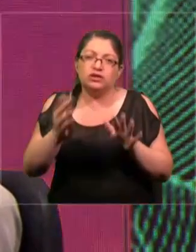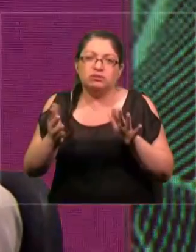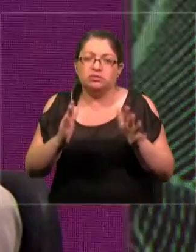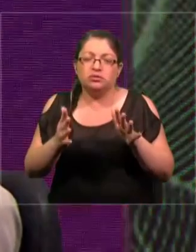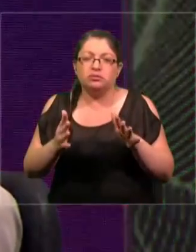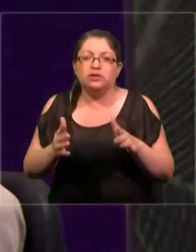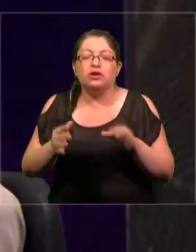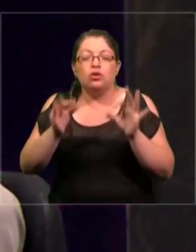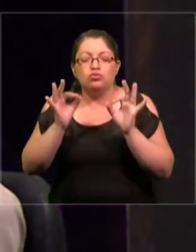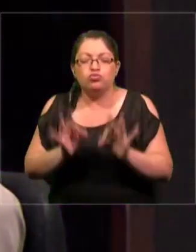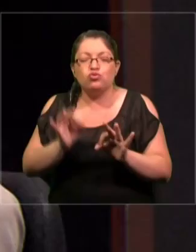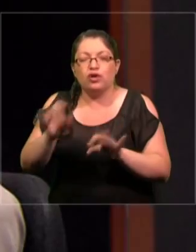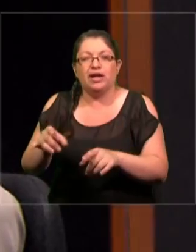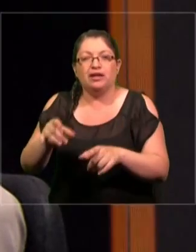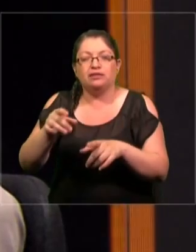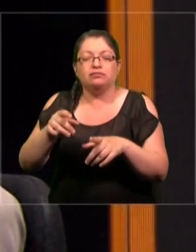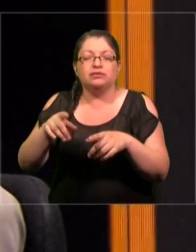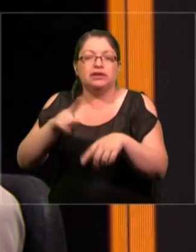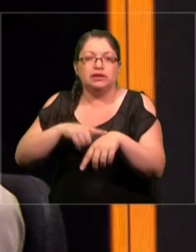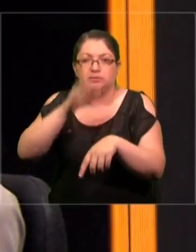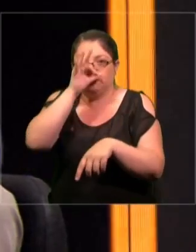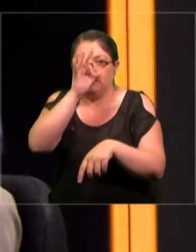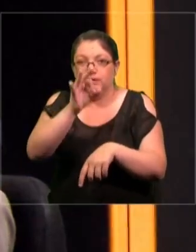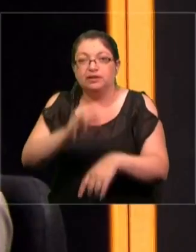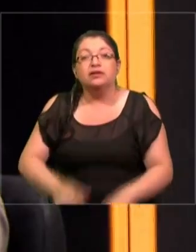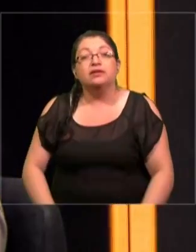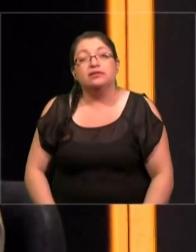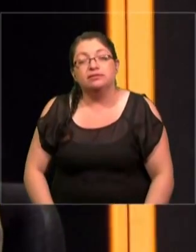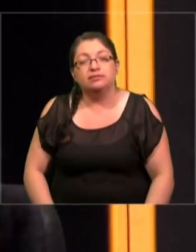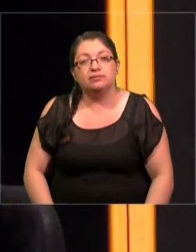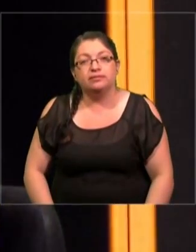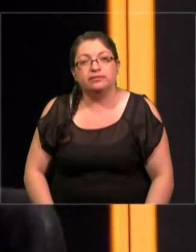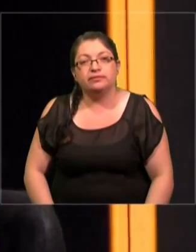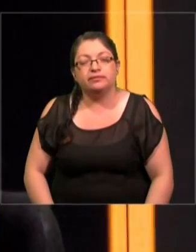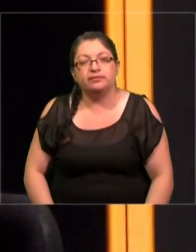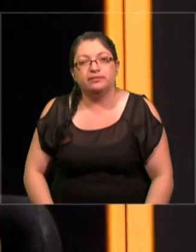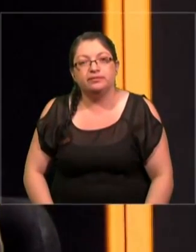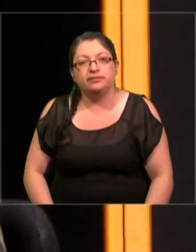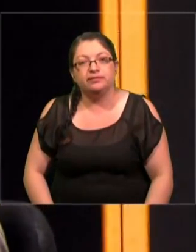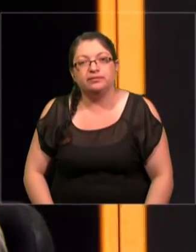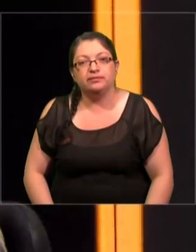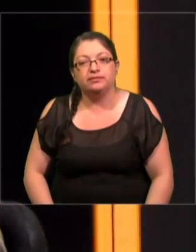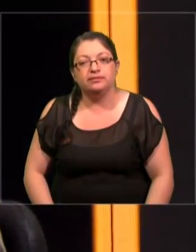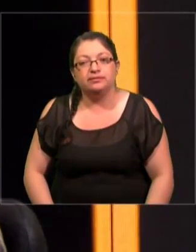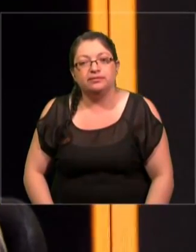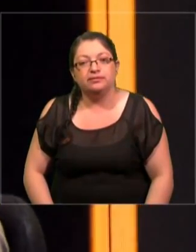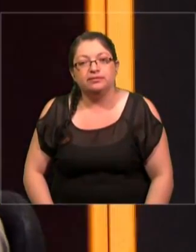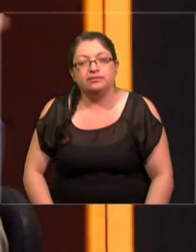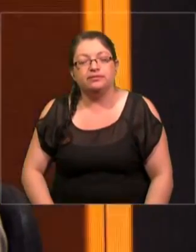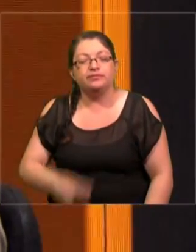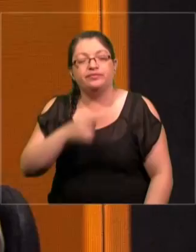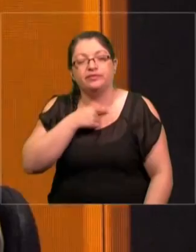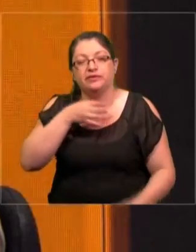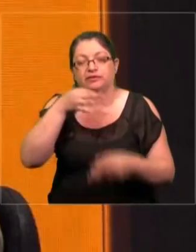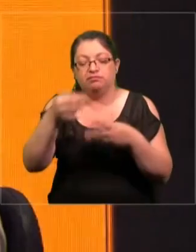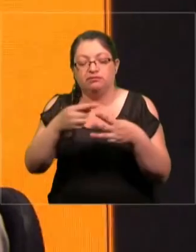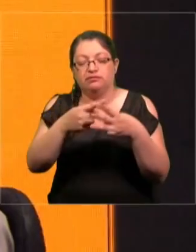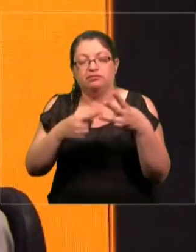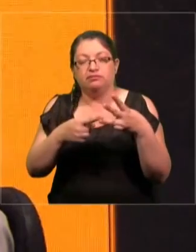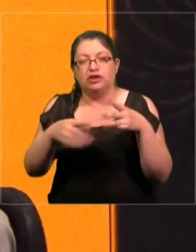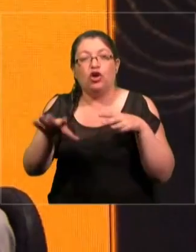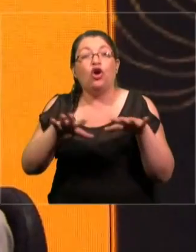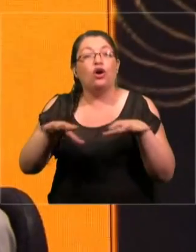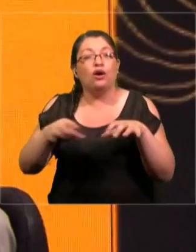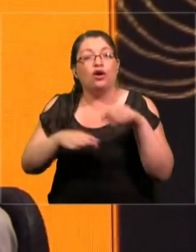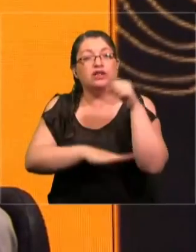plena dictadura. Entonces, quiero entregar tres elementos básicos acerca de